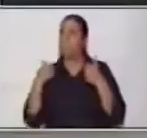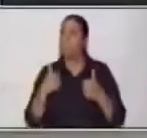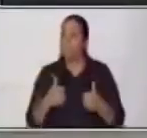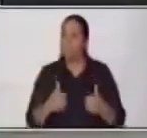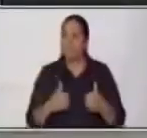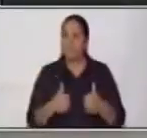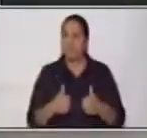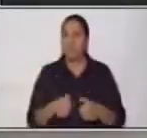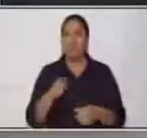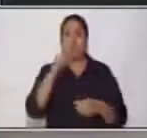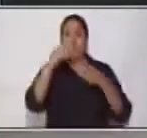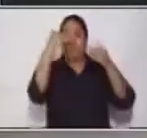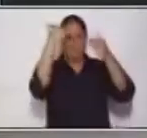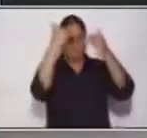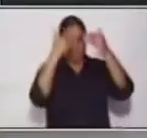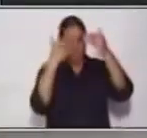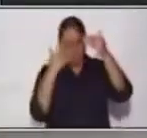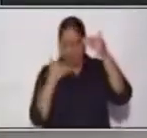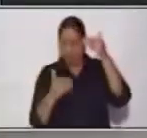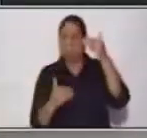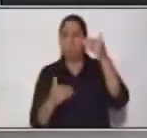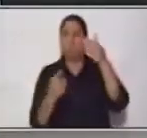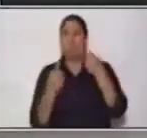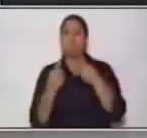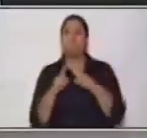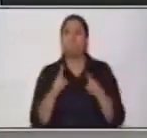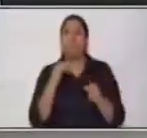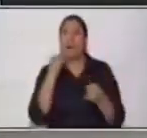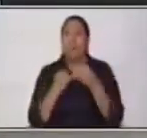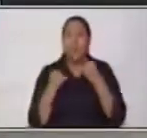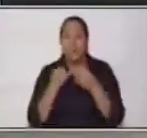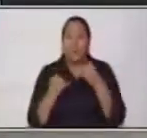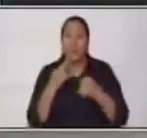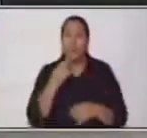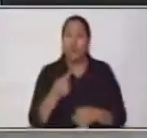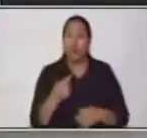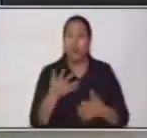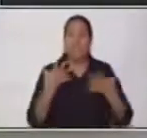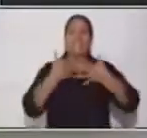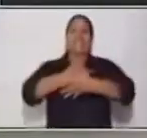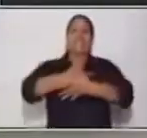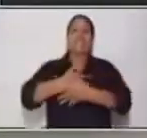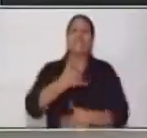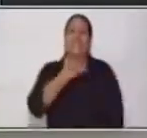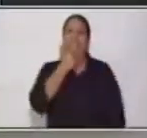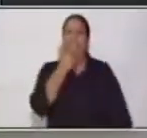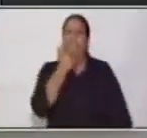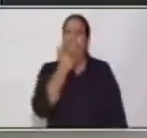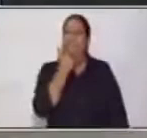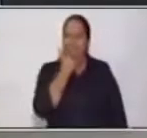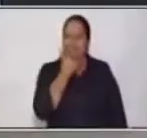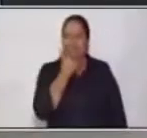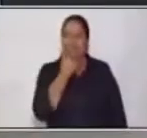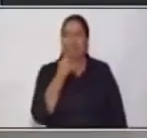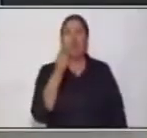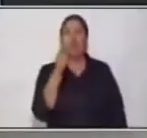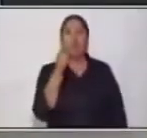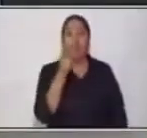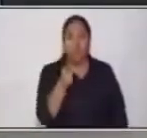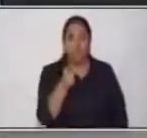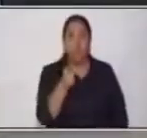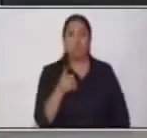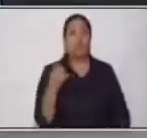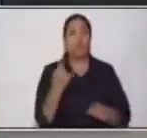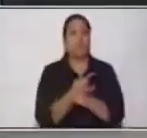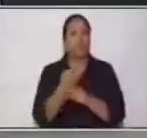hacemos bien todo el procedimiento, pero al momento que sacamos nuestra respuesta, nos equivocamos. Entonces, por eso es que estamos utilizando esta